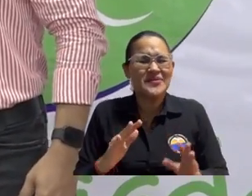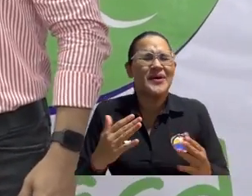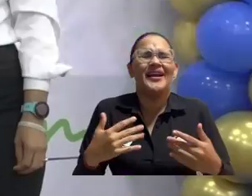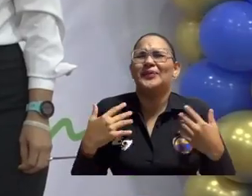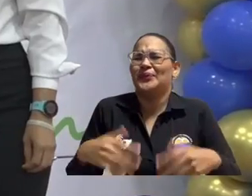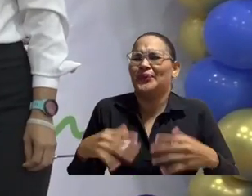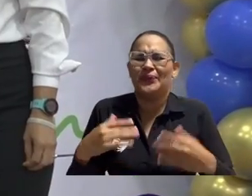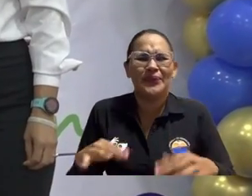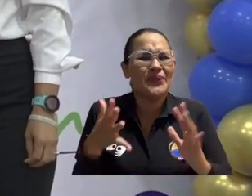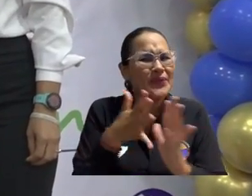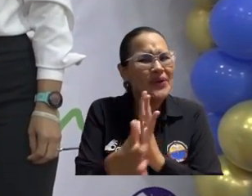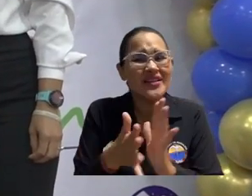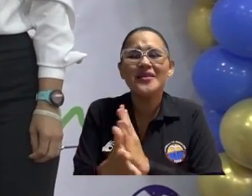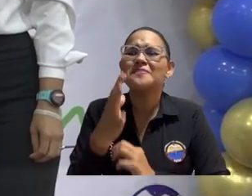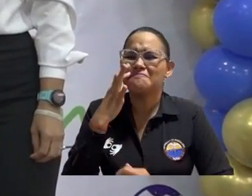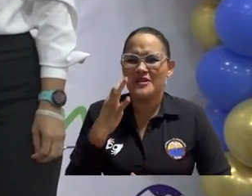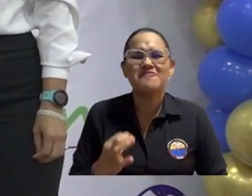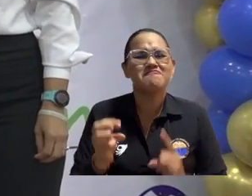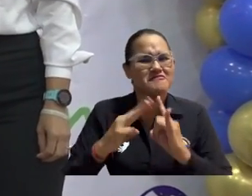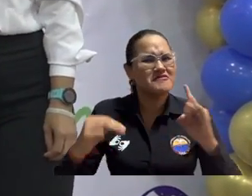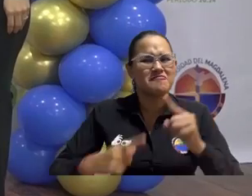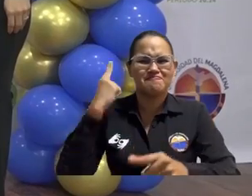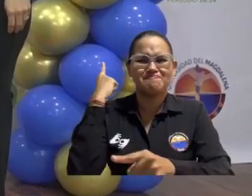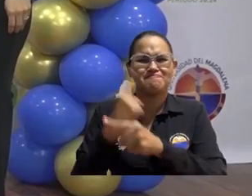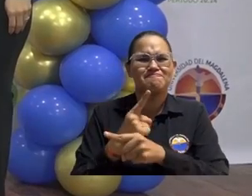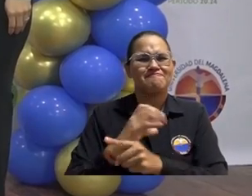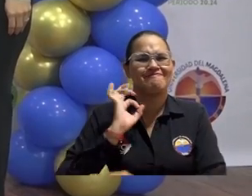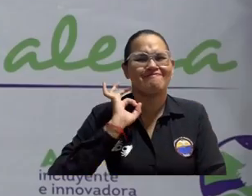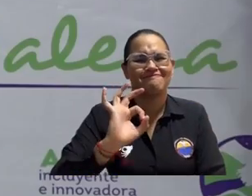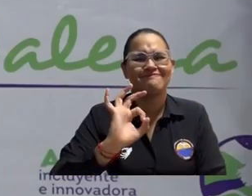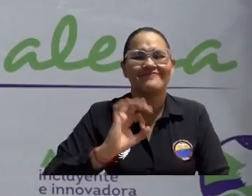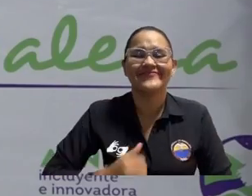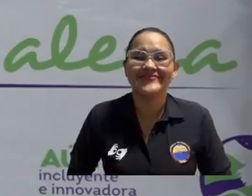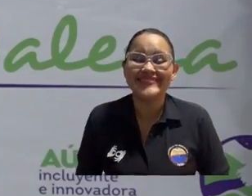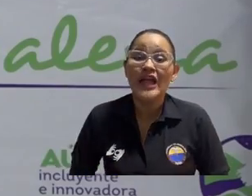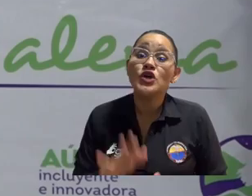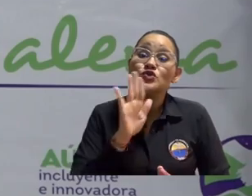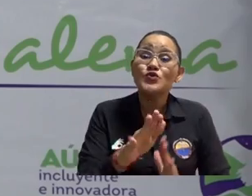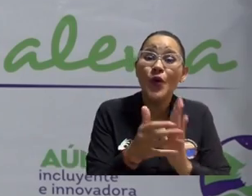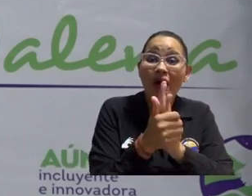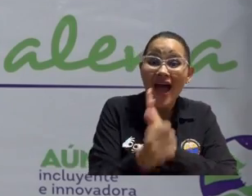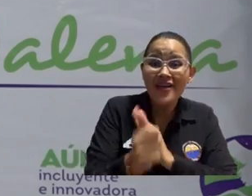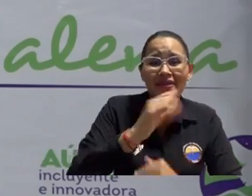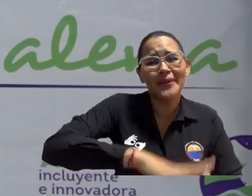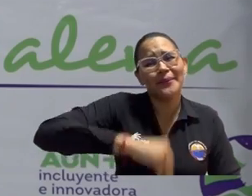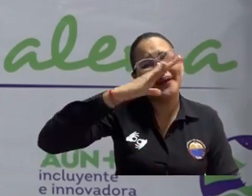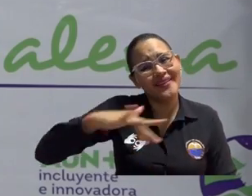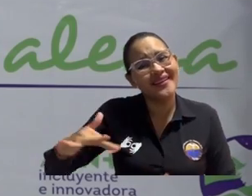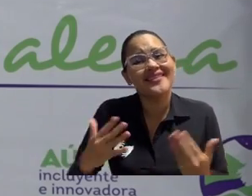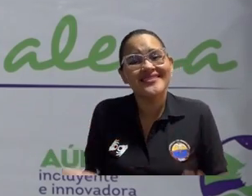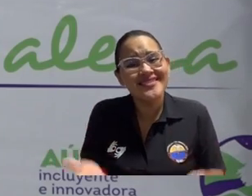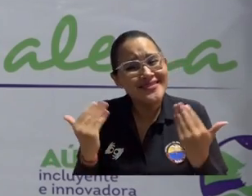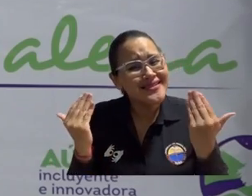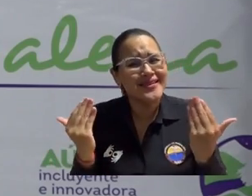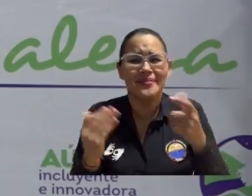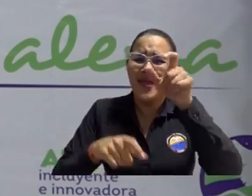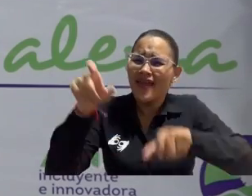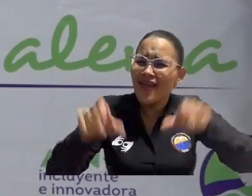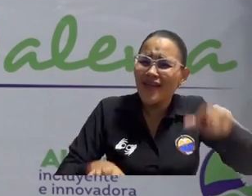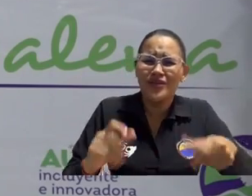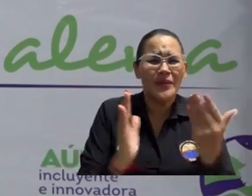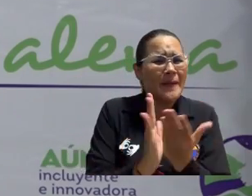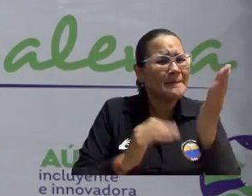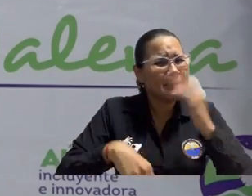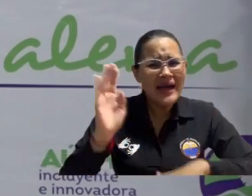hicieron profesionales testificaron que UniMagdalena les cumplió. Talento Magdalena ha sido un programa que ha beneficiado a